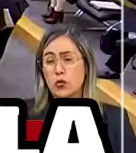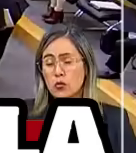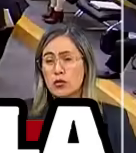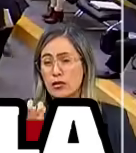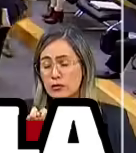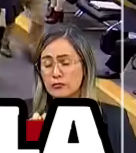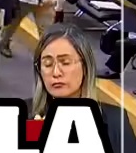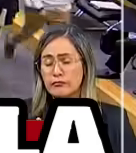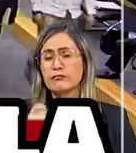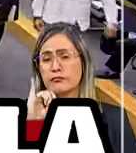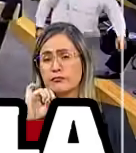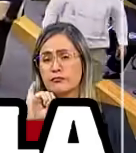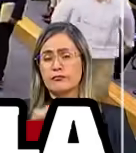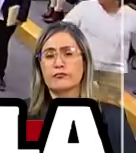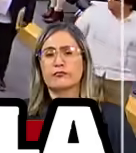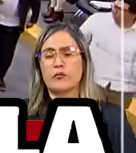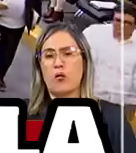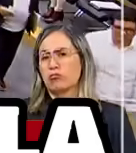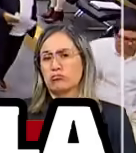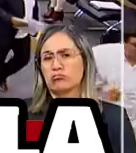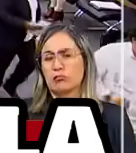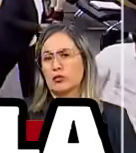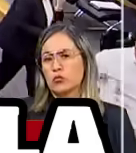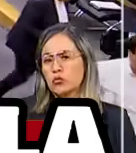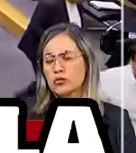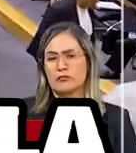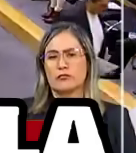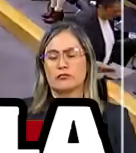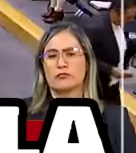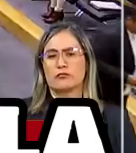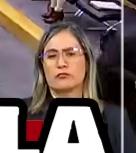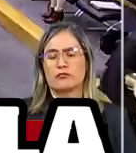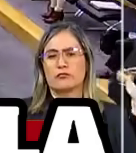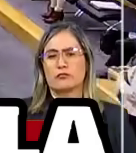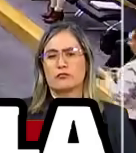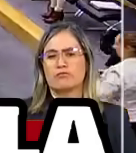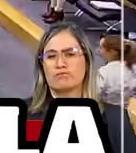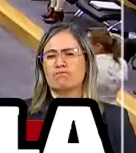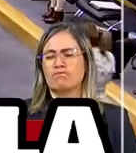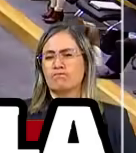Es de recusación. Excusa. ¿Es de recusación?